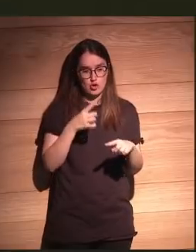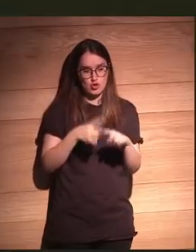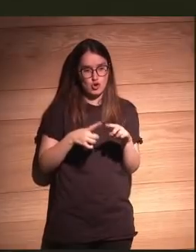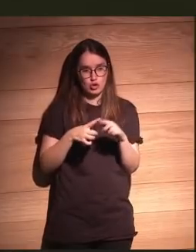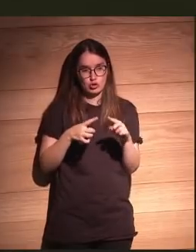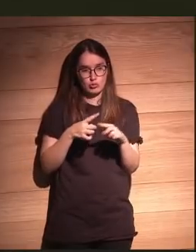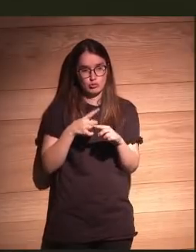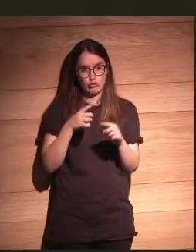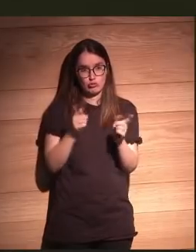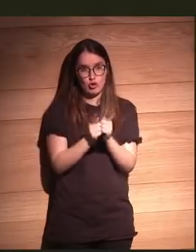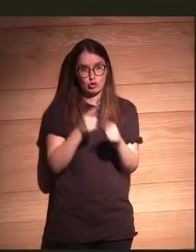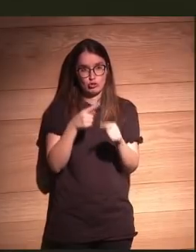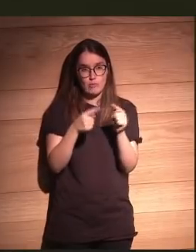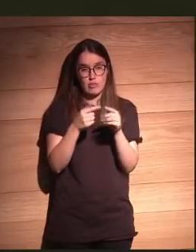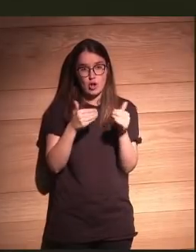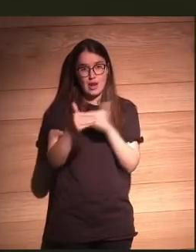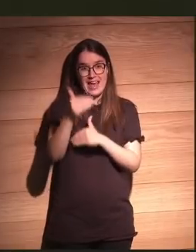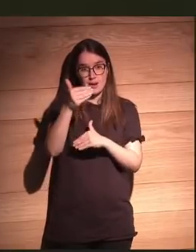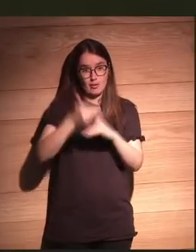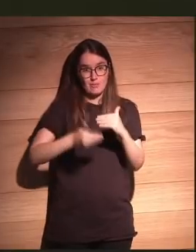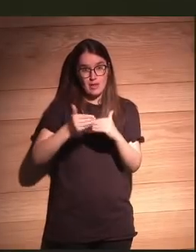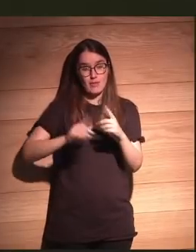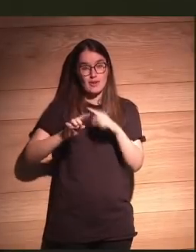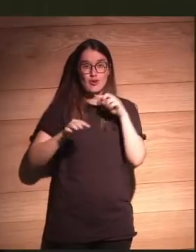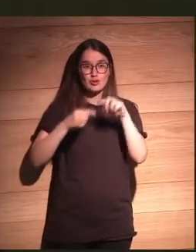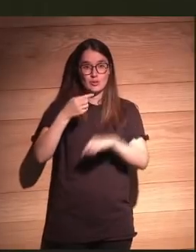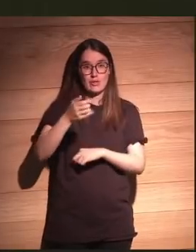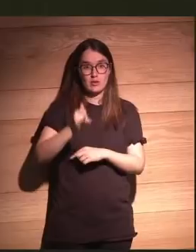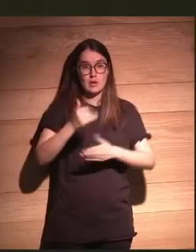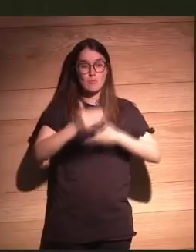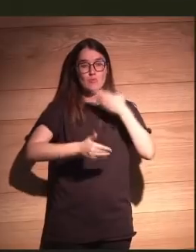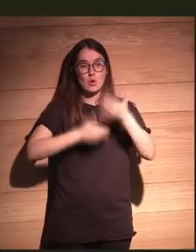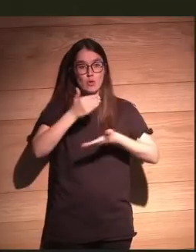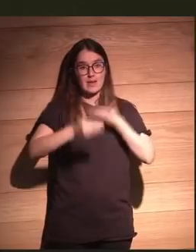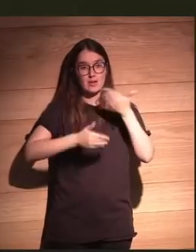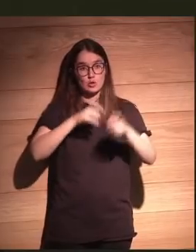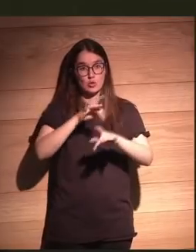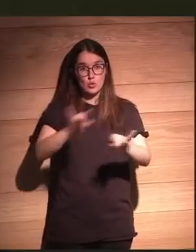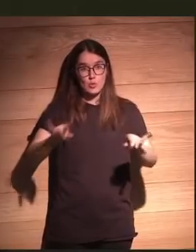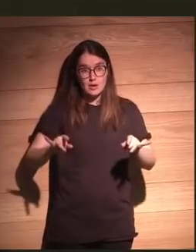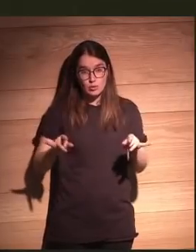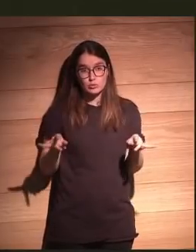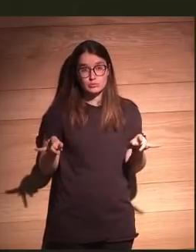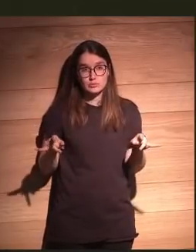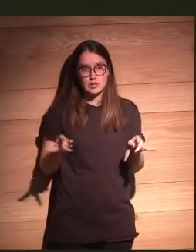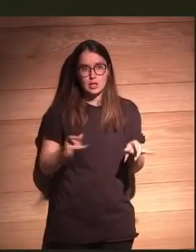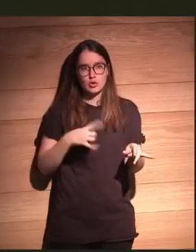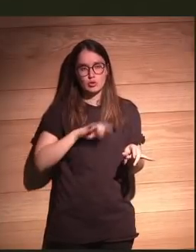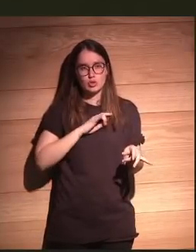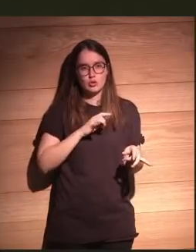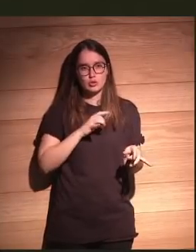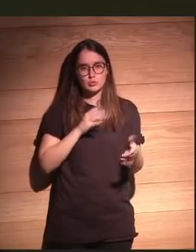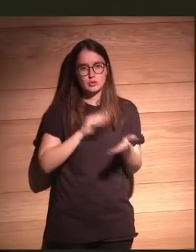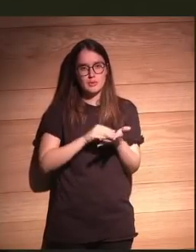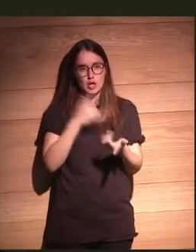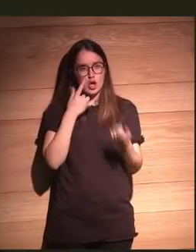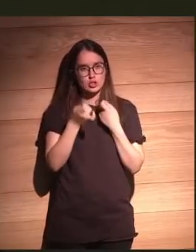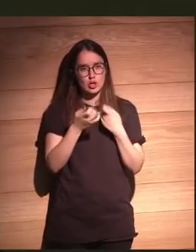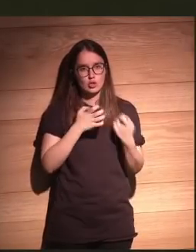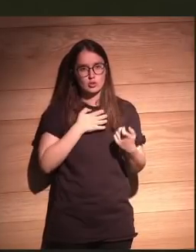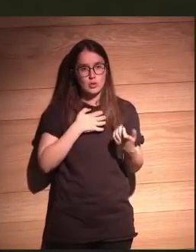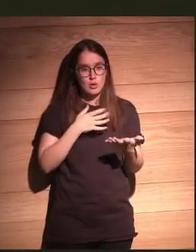plazo acabarán teniendo consecuencias, acabarán provocando procesos urbanos que no somos siempre capaces de controlar. Porque todos